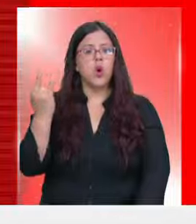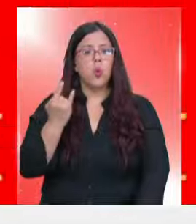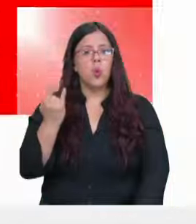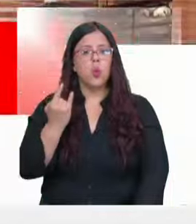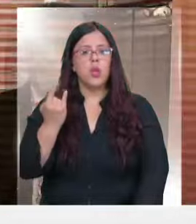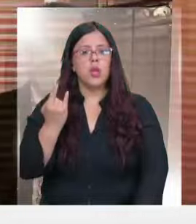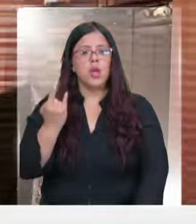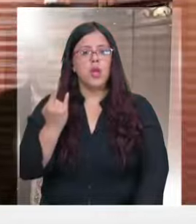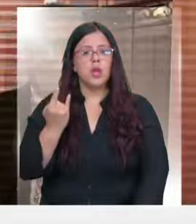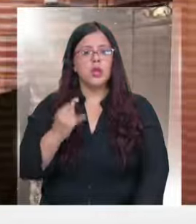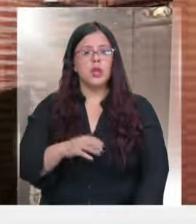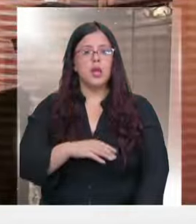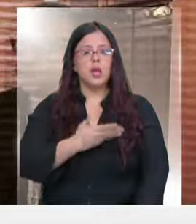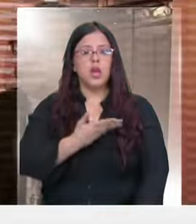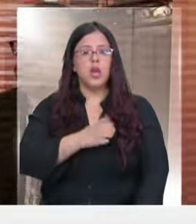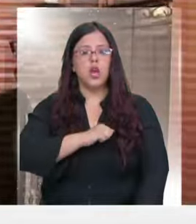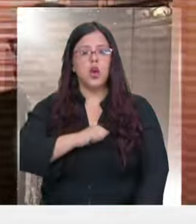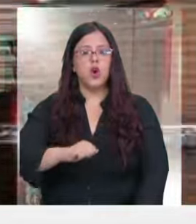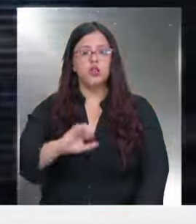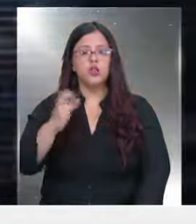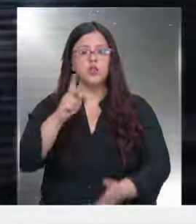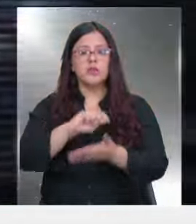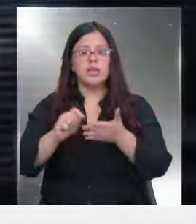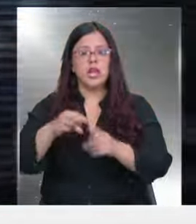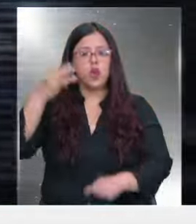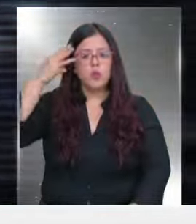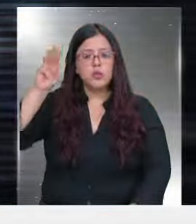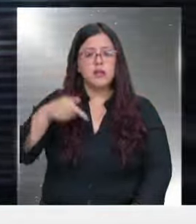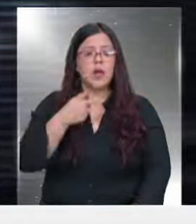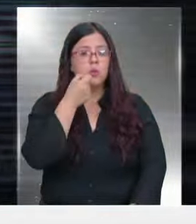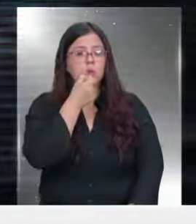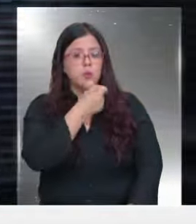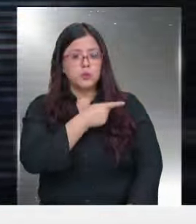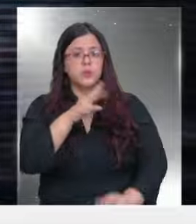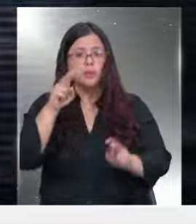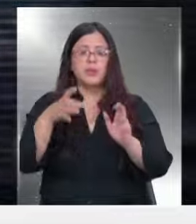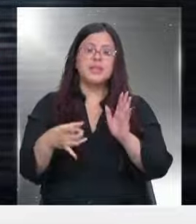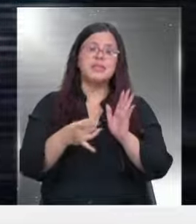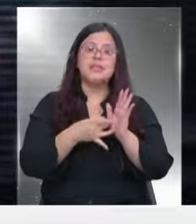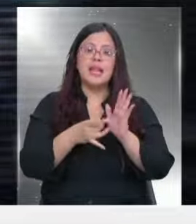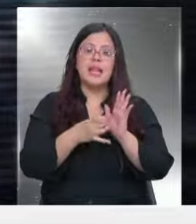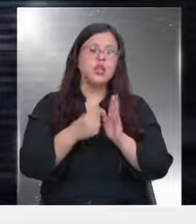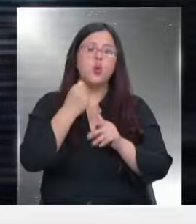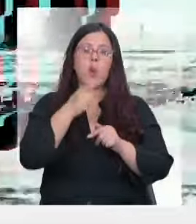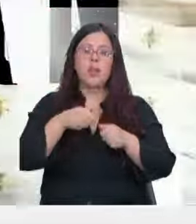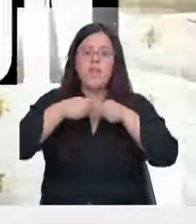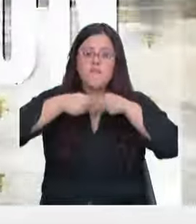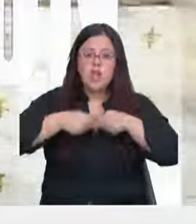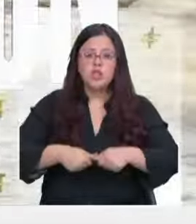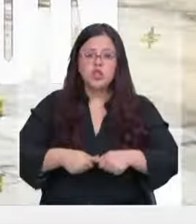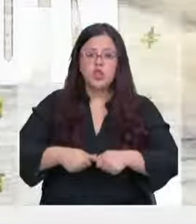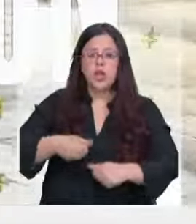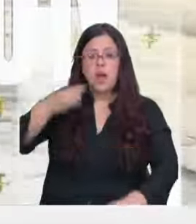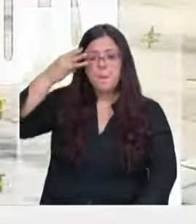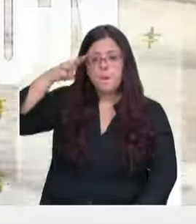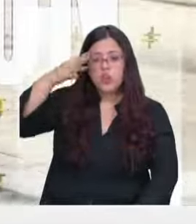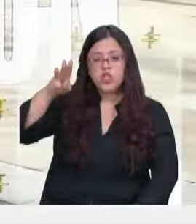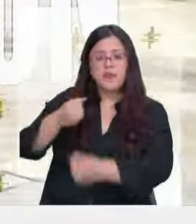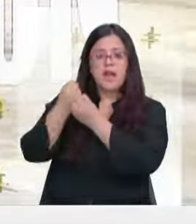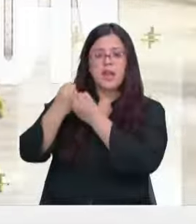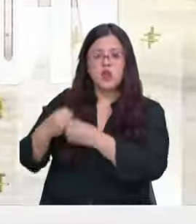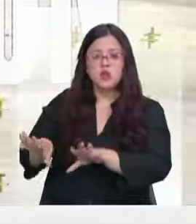Contra el subsecretario Monsalve. Es una acusación por el delito de violación. Manuel Monsalve